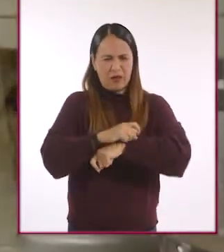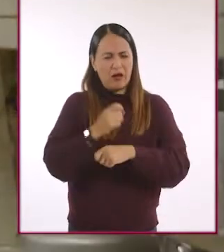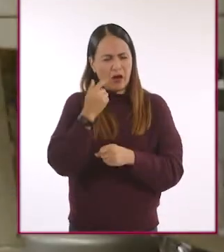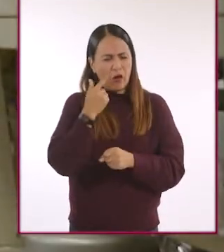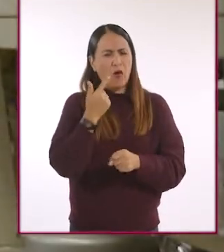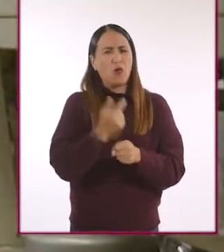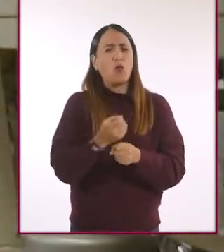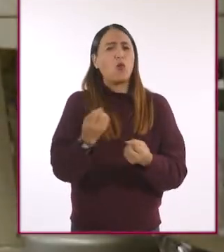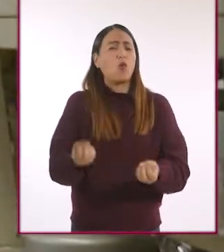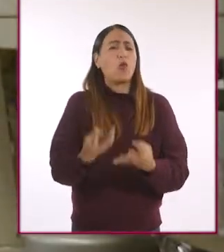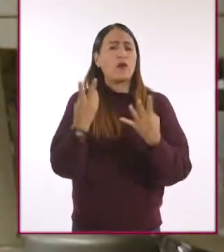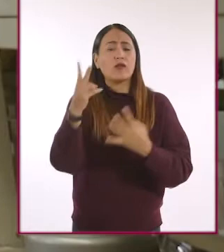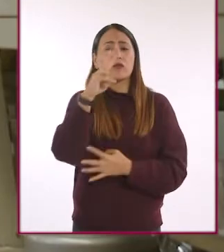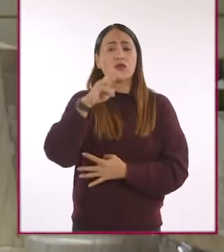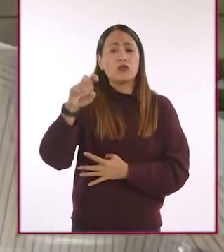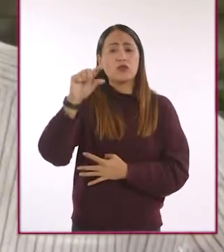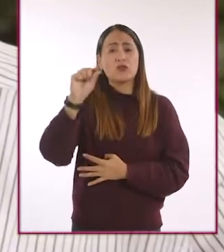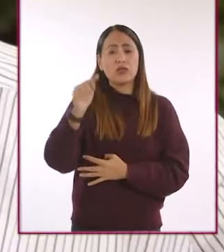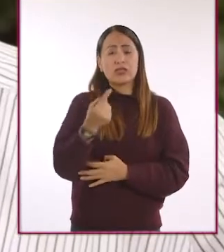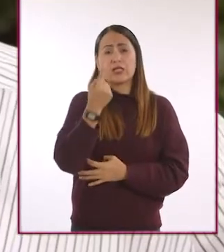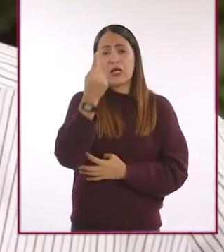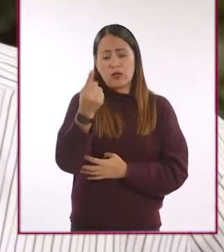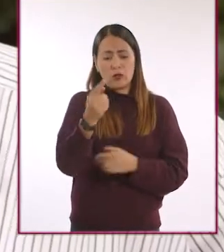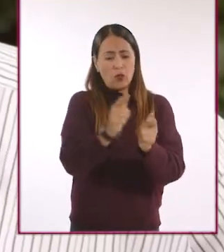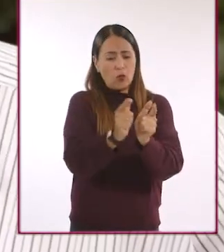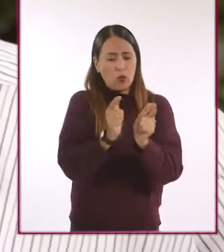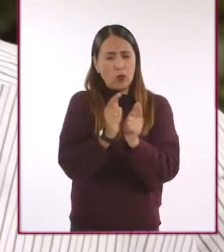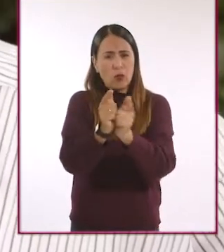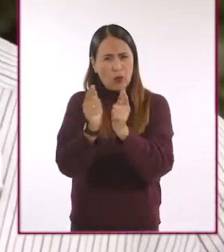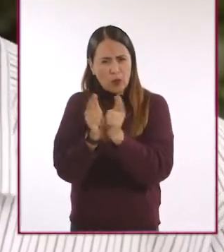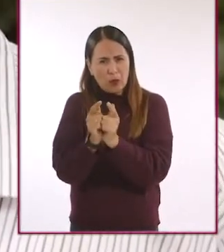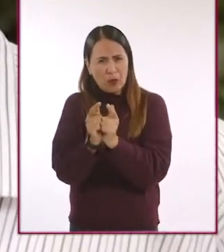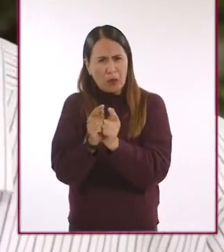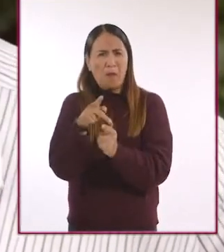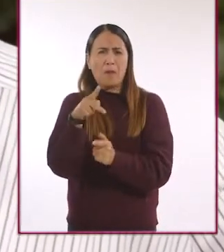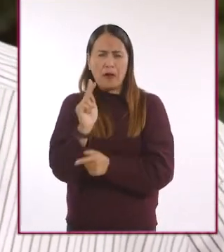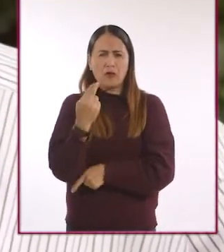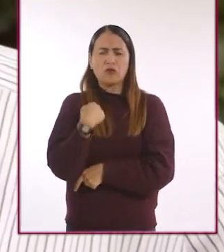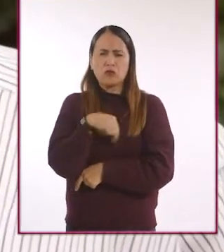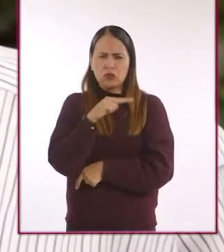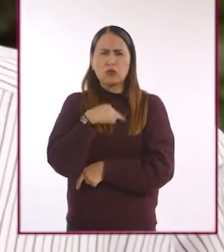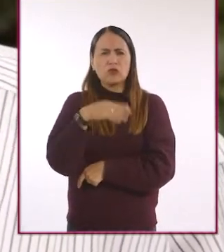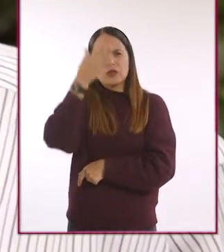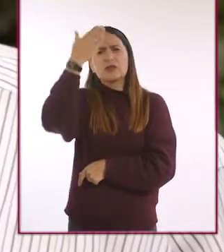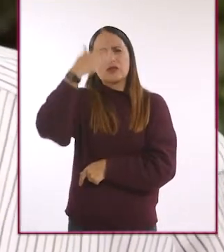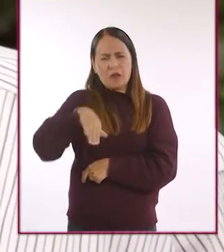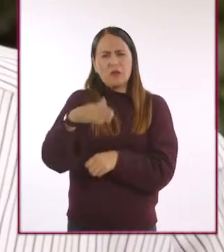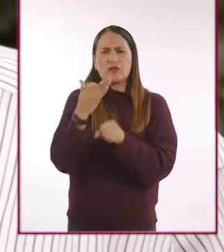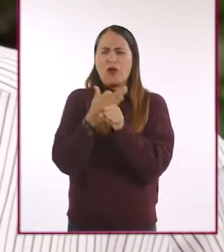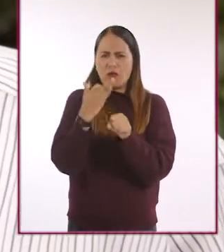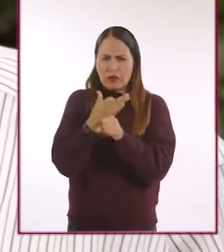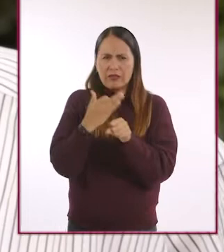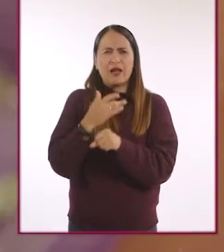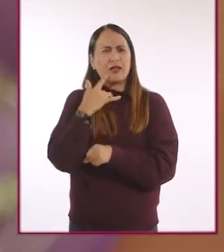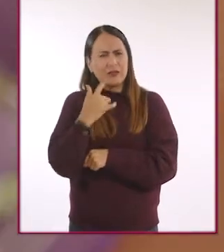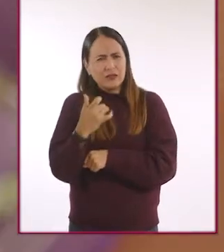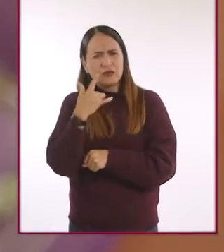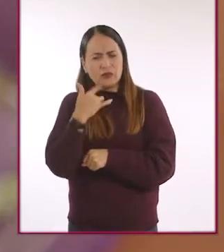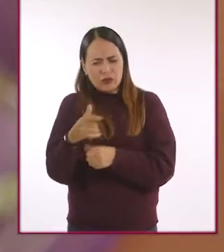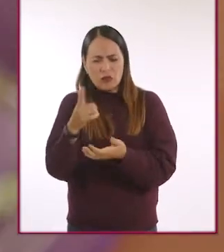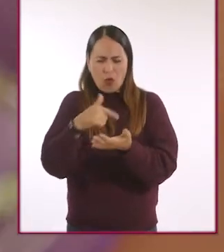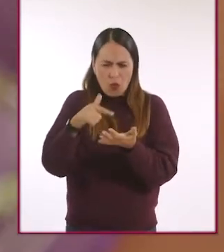menos 281 especies, pero nosotros sabemos del trabajo que se está desarrollando en este momento en el